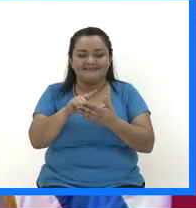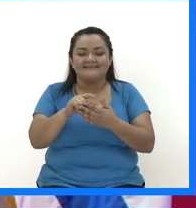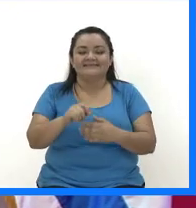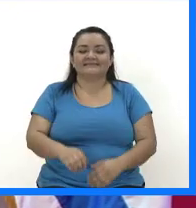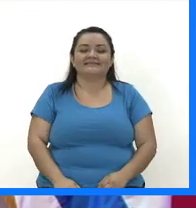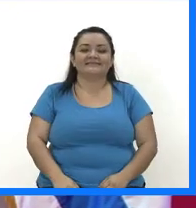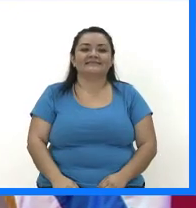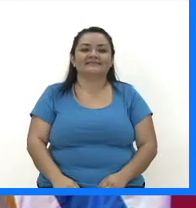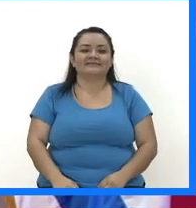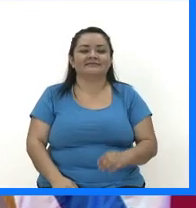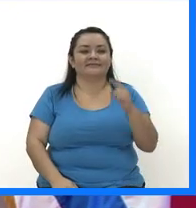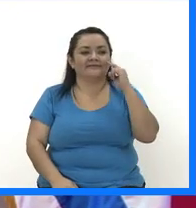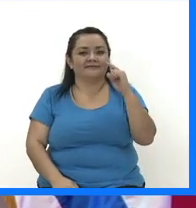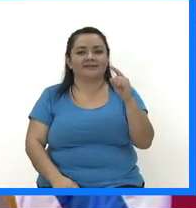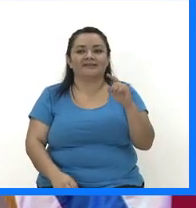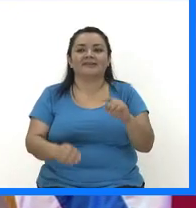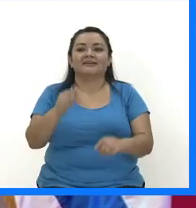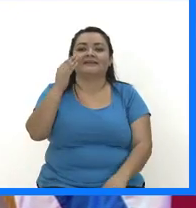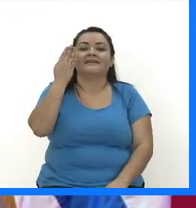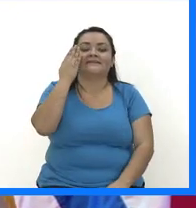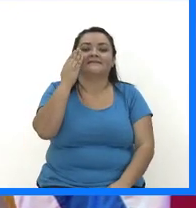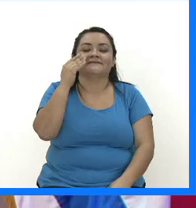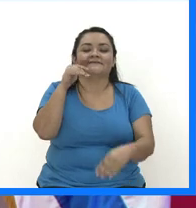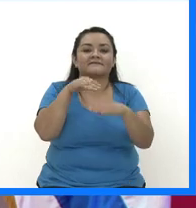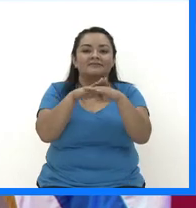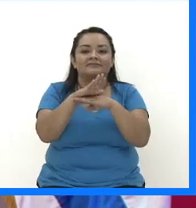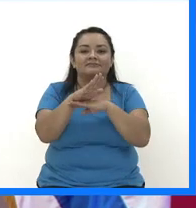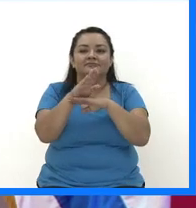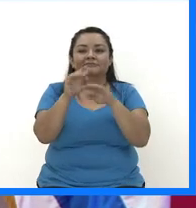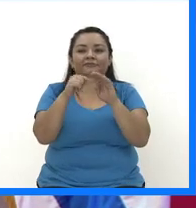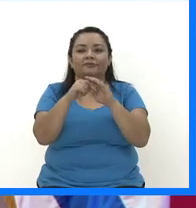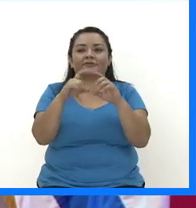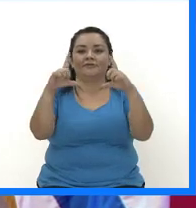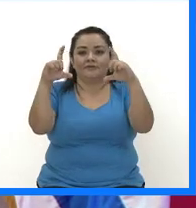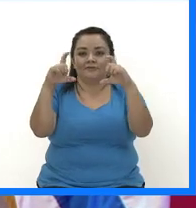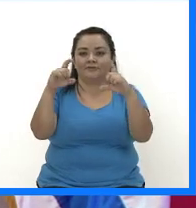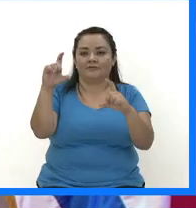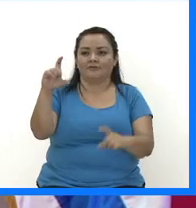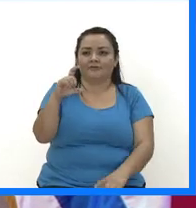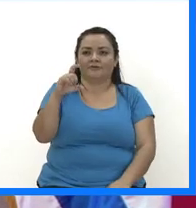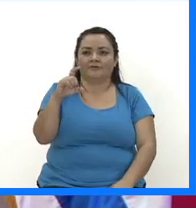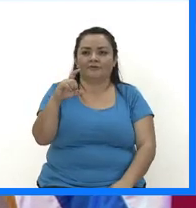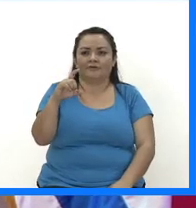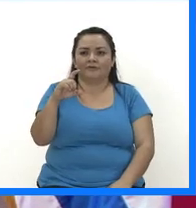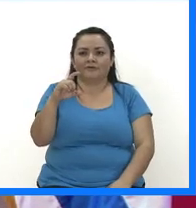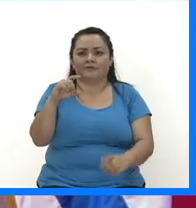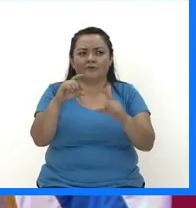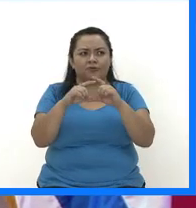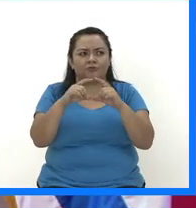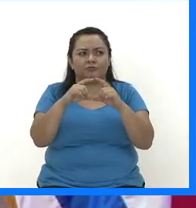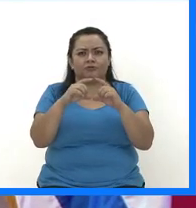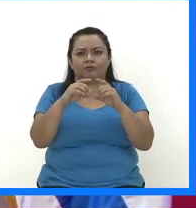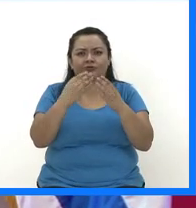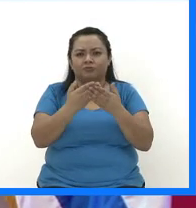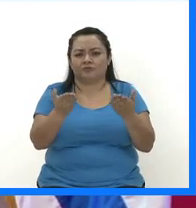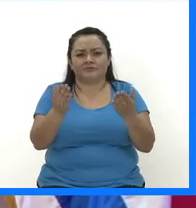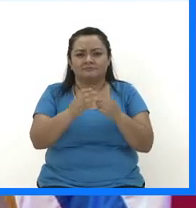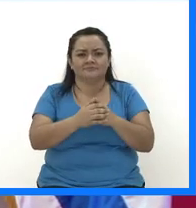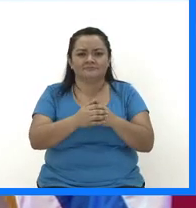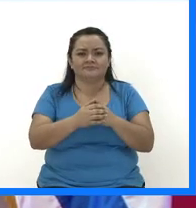cuando en una sus publicaciones de redes sociales aparece posteando una imagen de un objeto es un objeto gloria dioses no